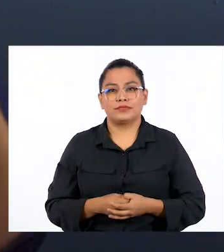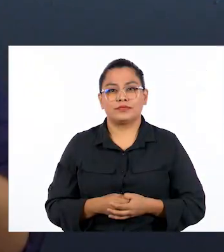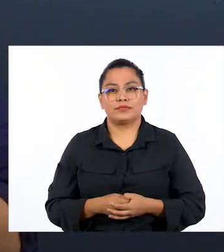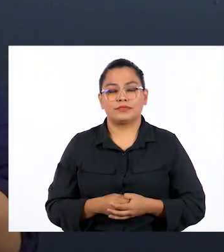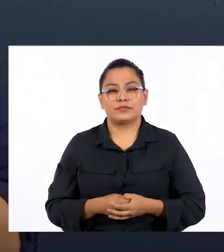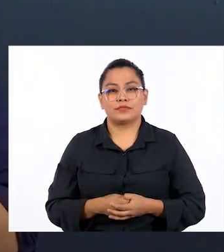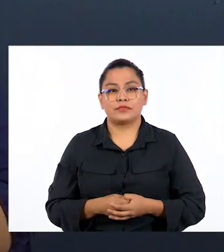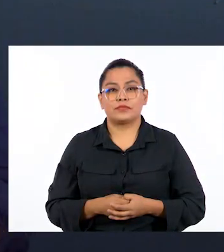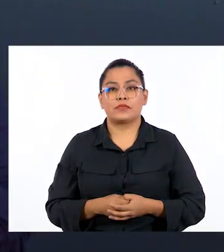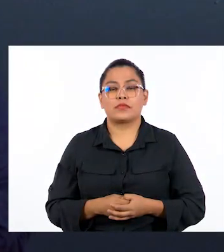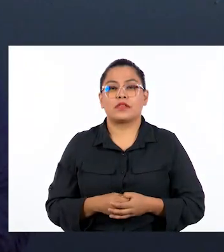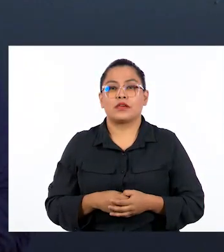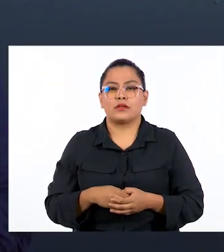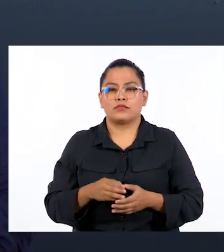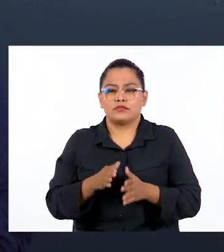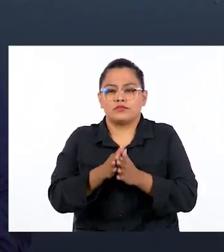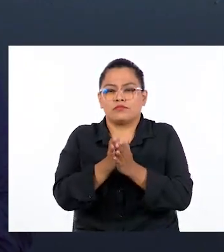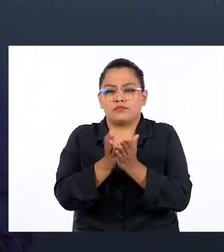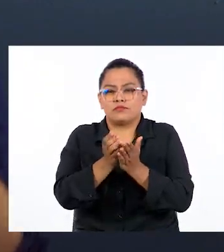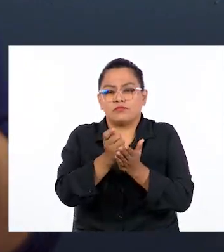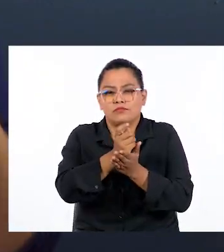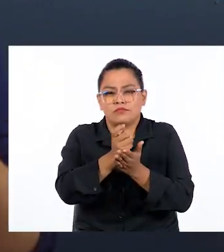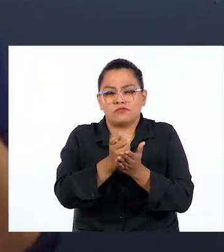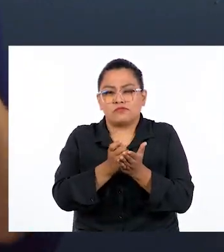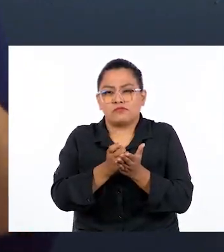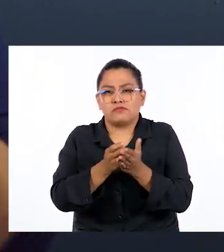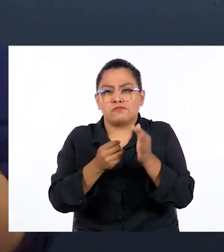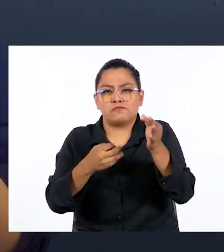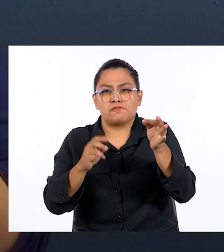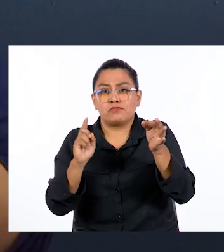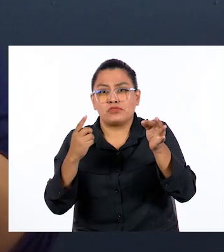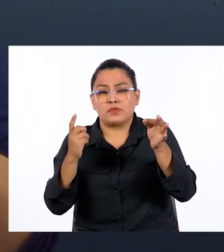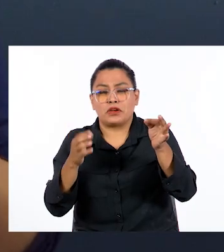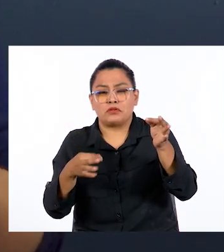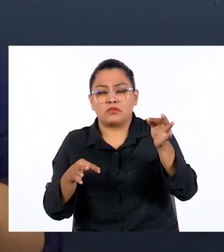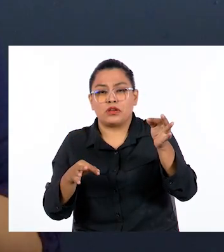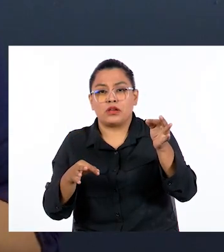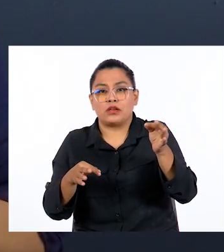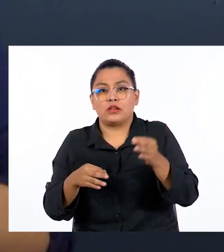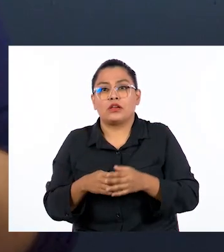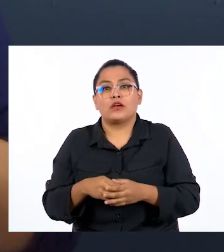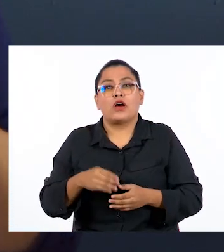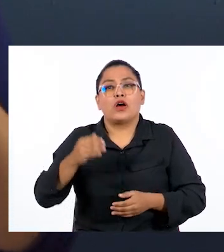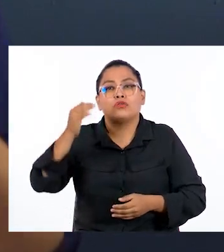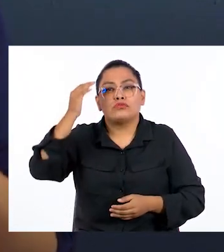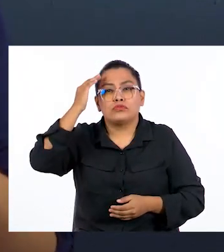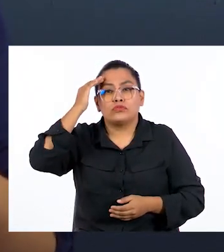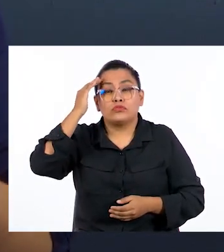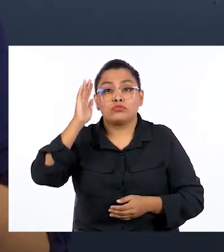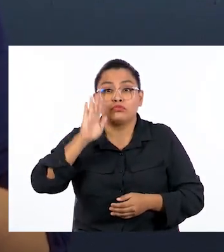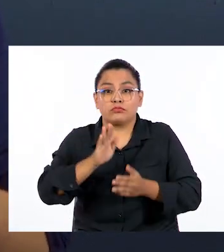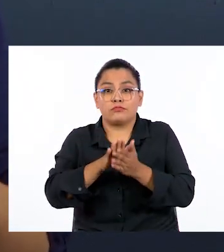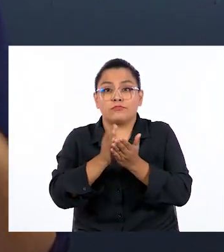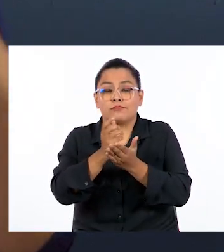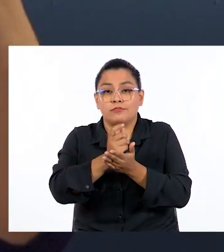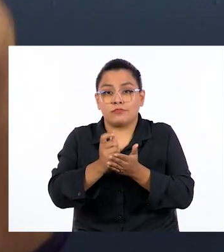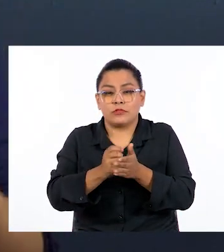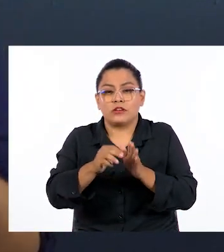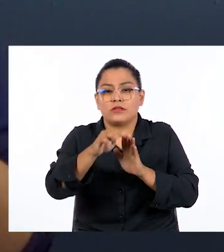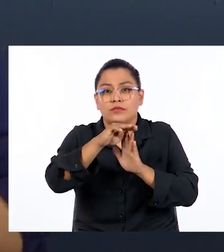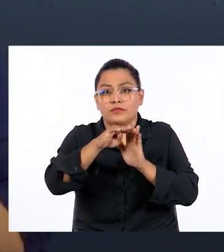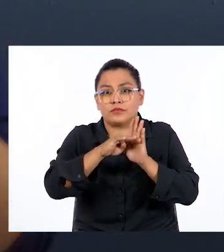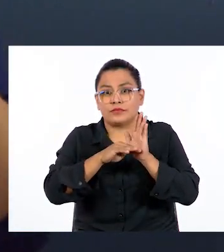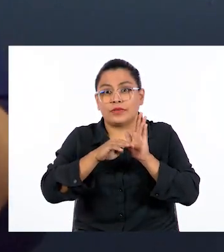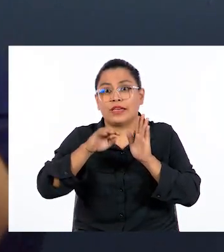En las primeras páginas encontramos la sección Conoce tu libro y el índice. El